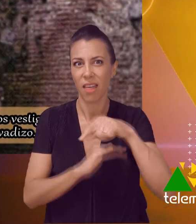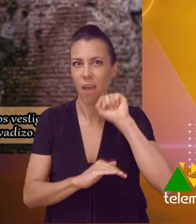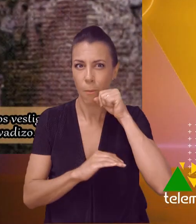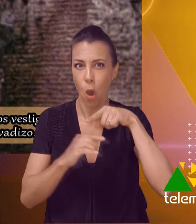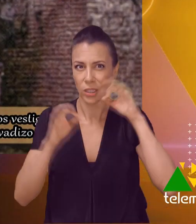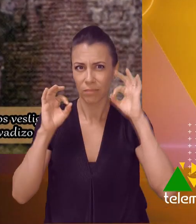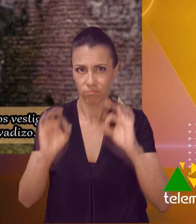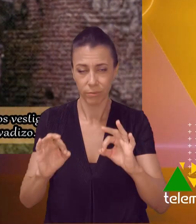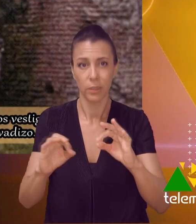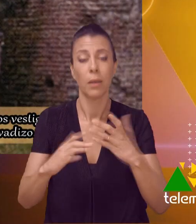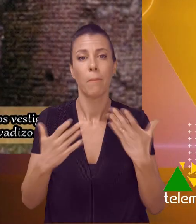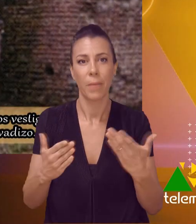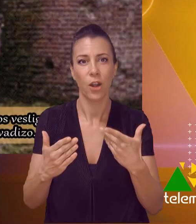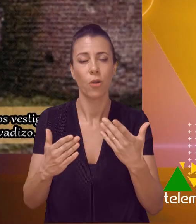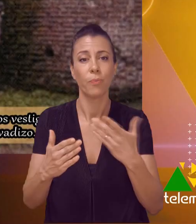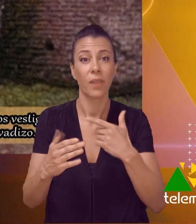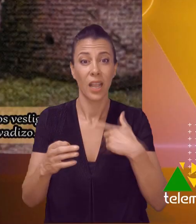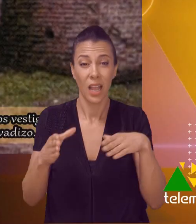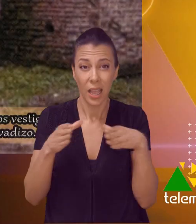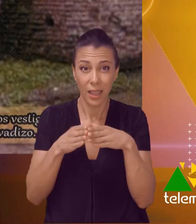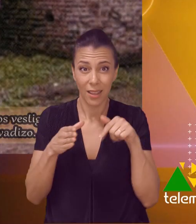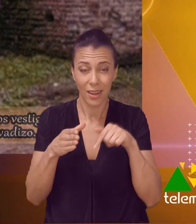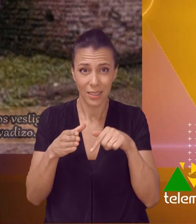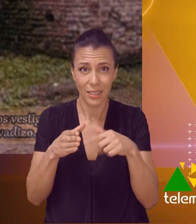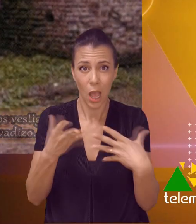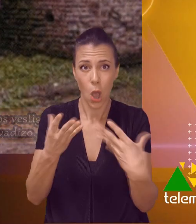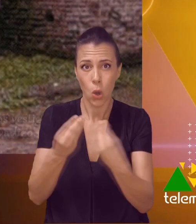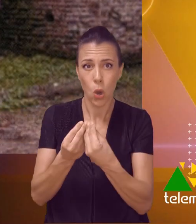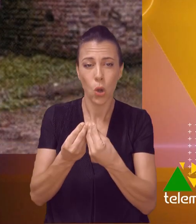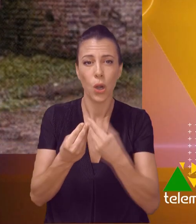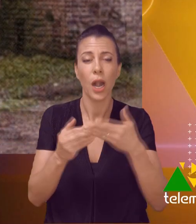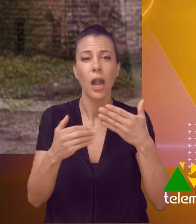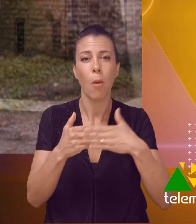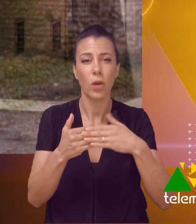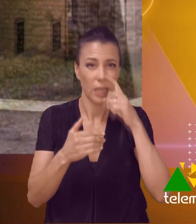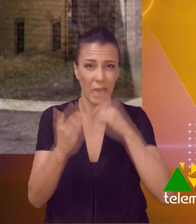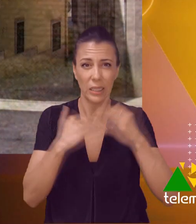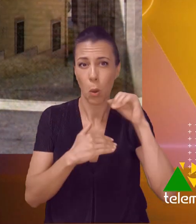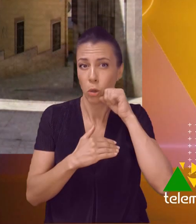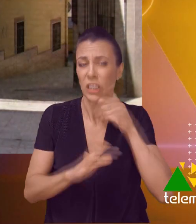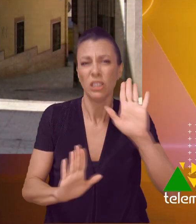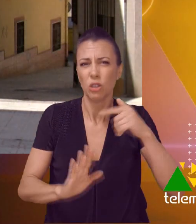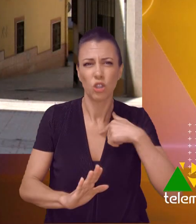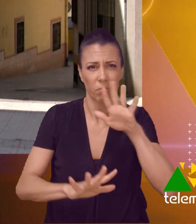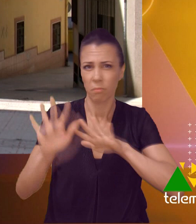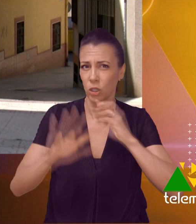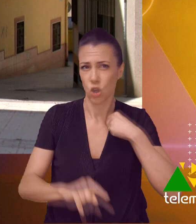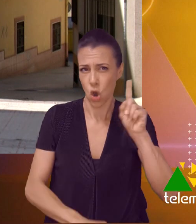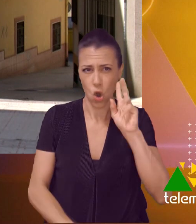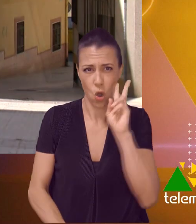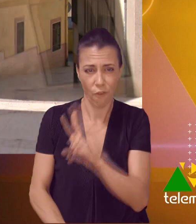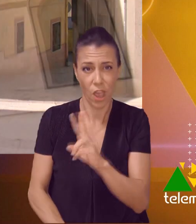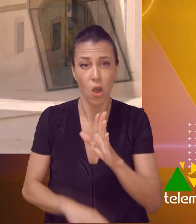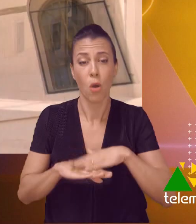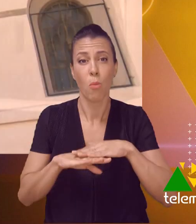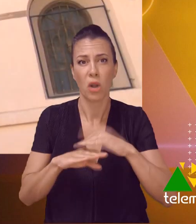fue adosar la iglesia a la puerta antigua de entrada a Motril. Yo no lo veo, no lo veo, porque